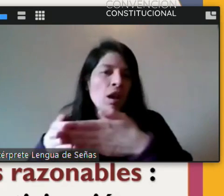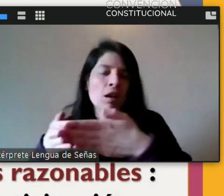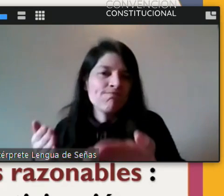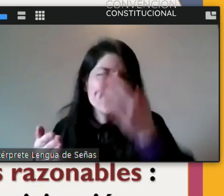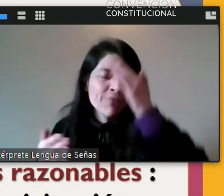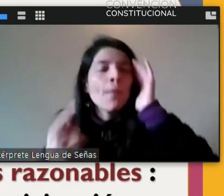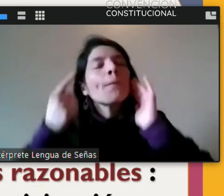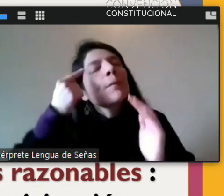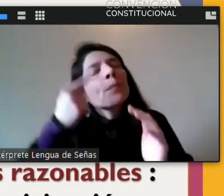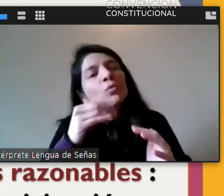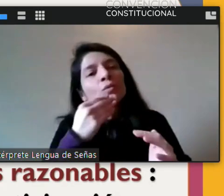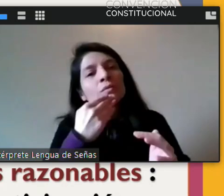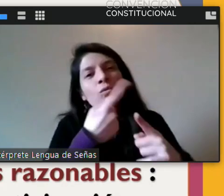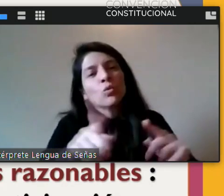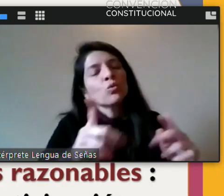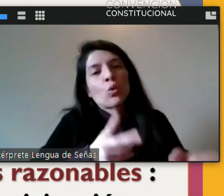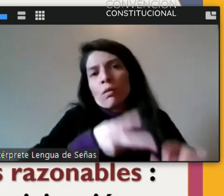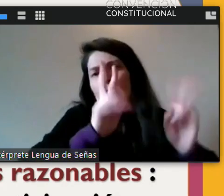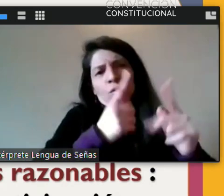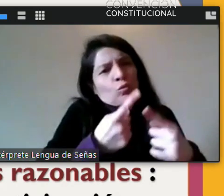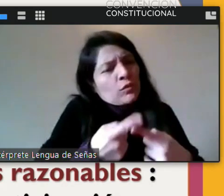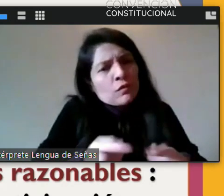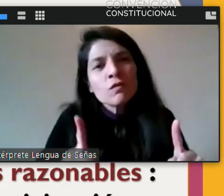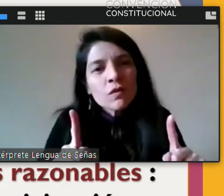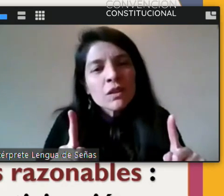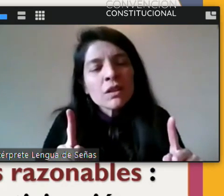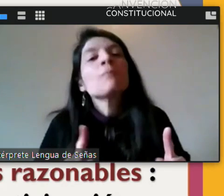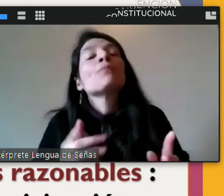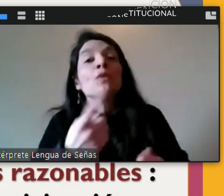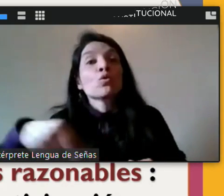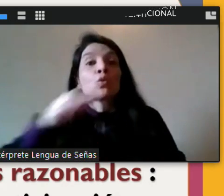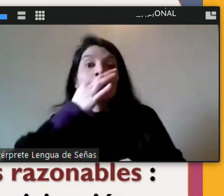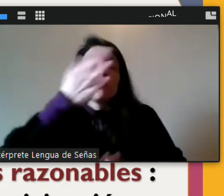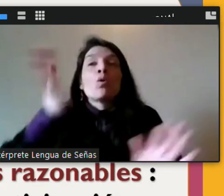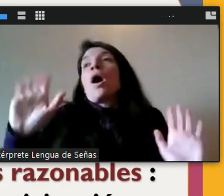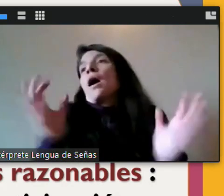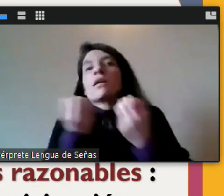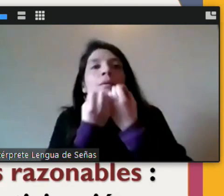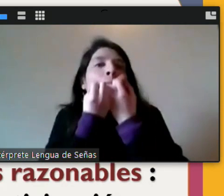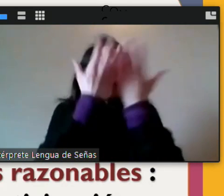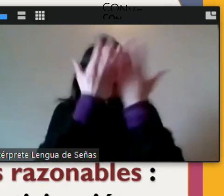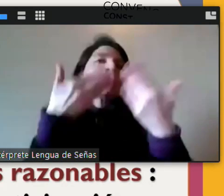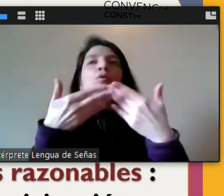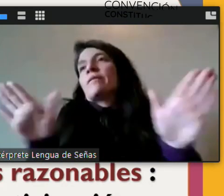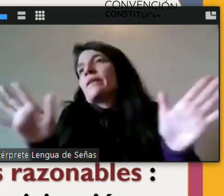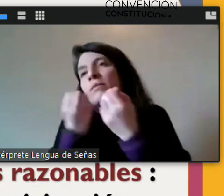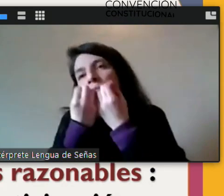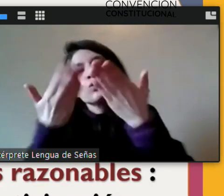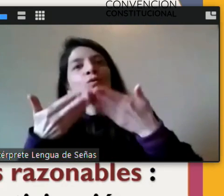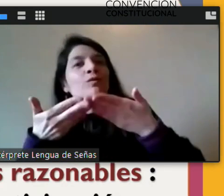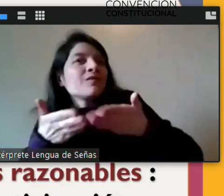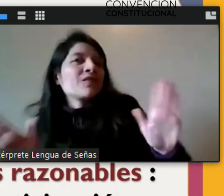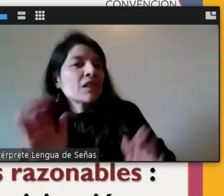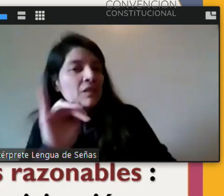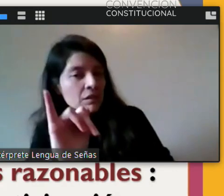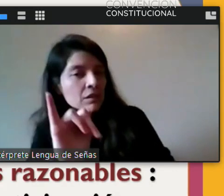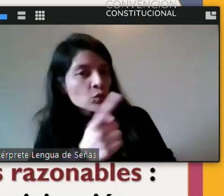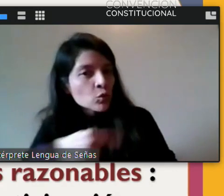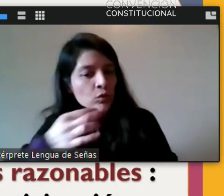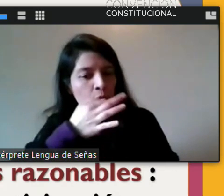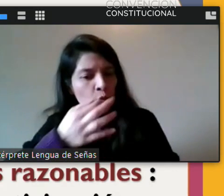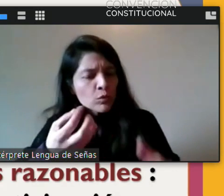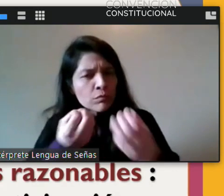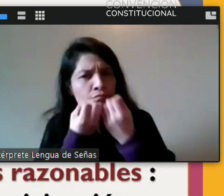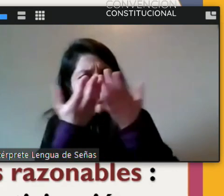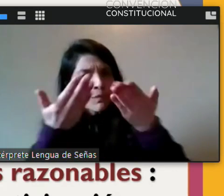muy distinto, ¿cierto? Hablamos mucho de la libertad de expresión. Cuando hablamos de libertad de expresión decimos que se